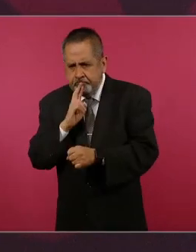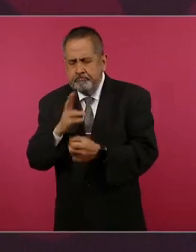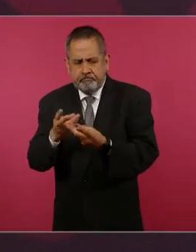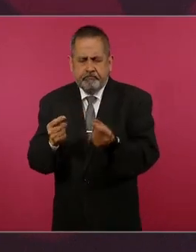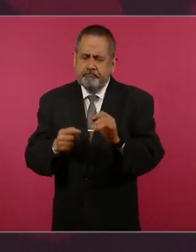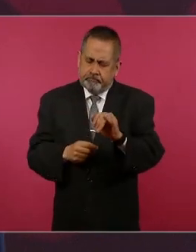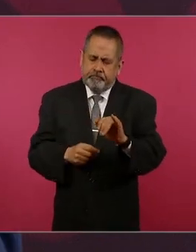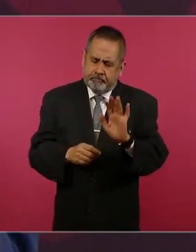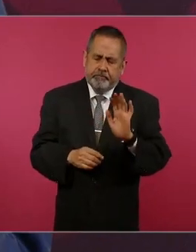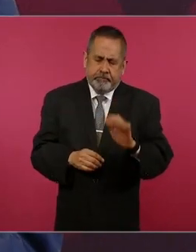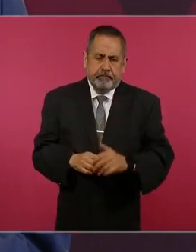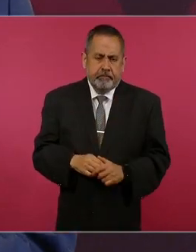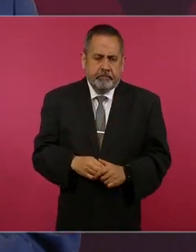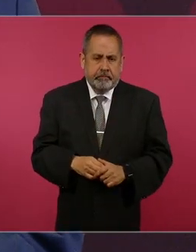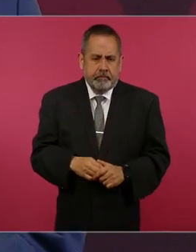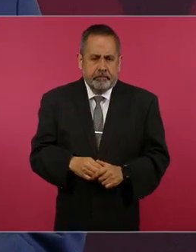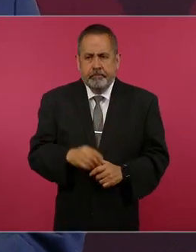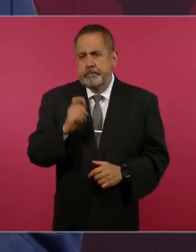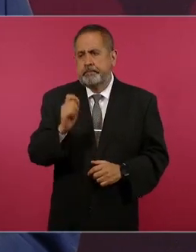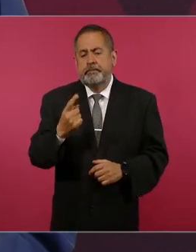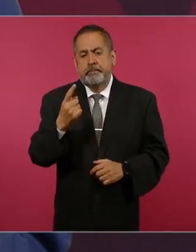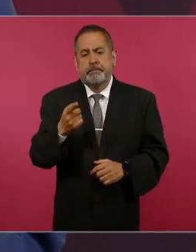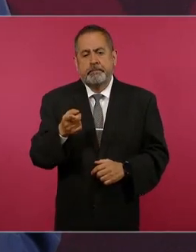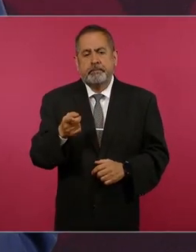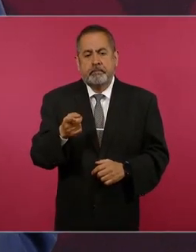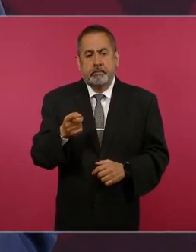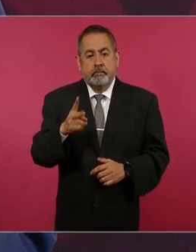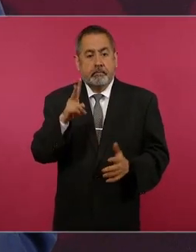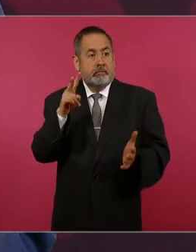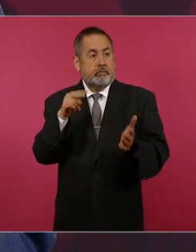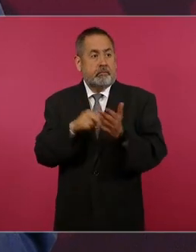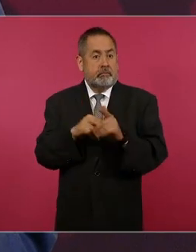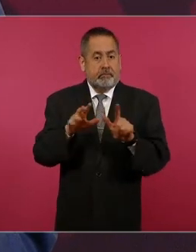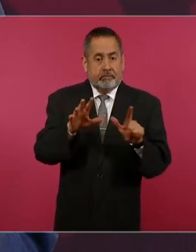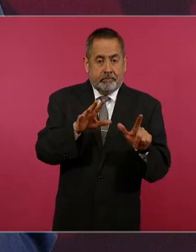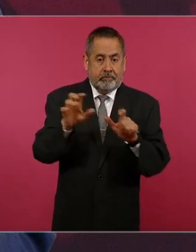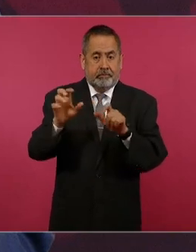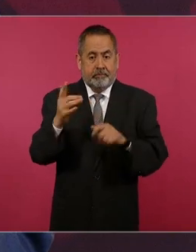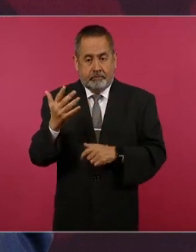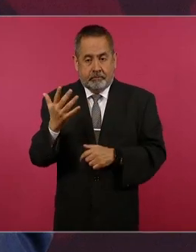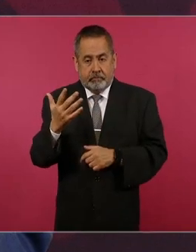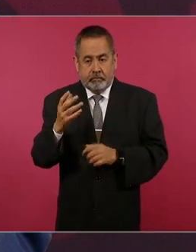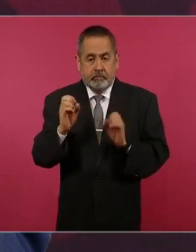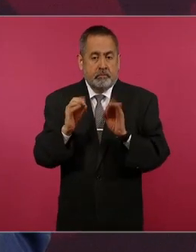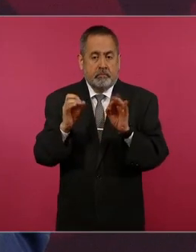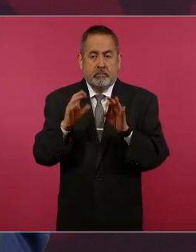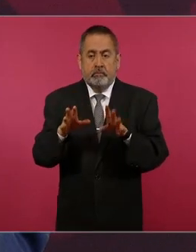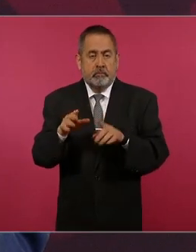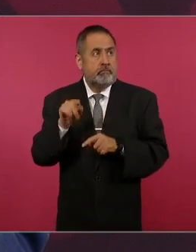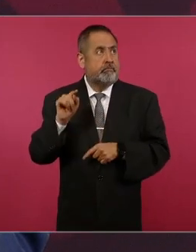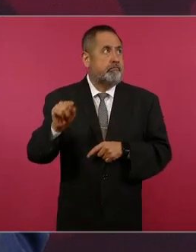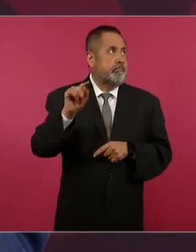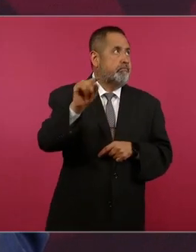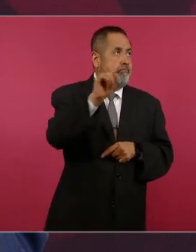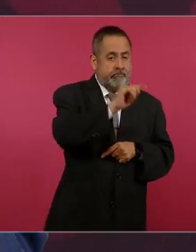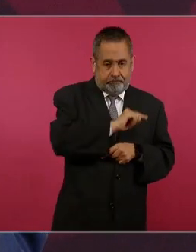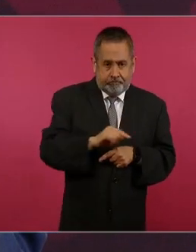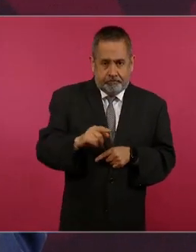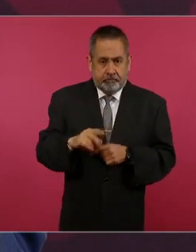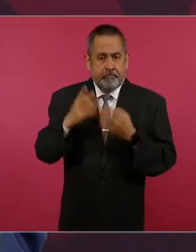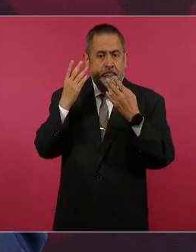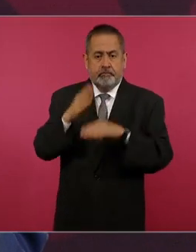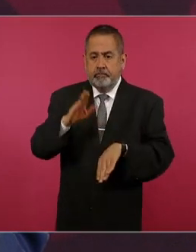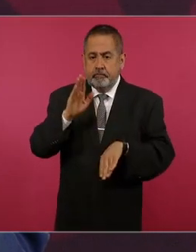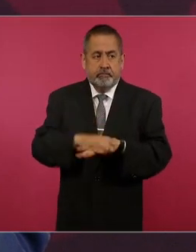Primero, que son ya dos mil 750 sucursales, es el